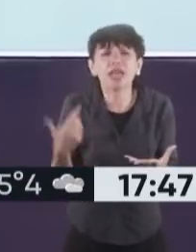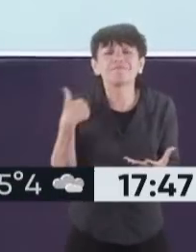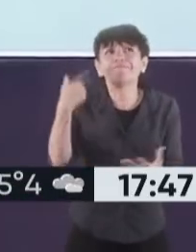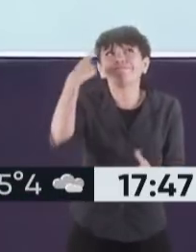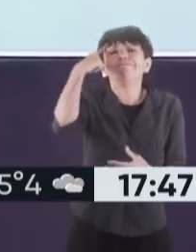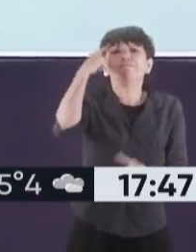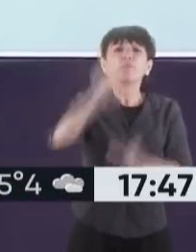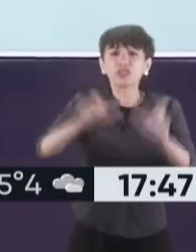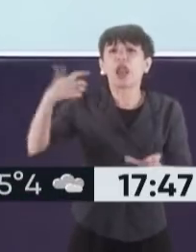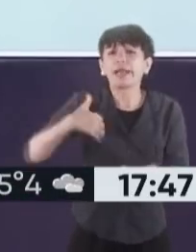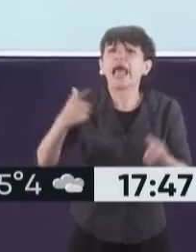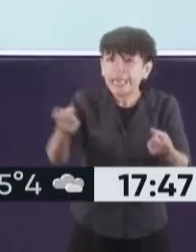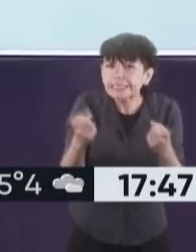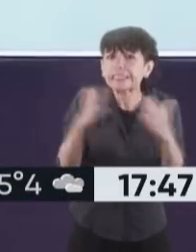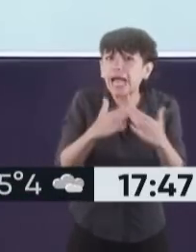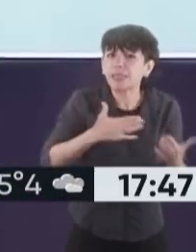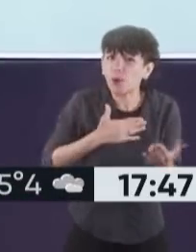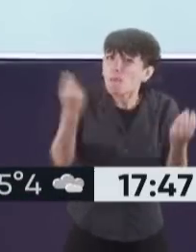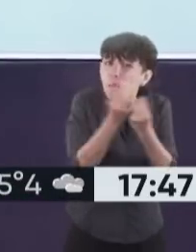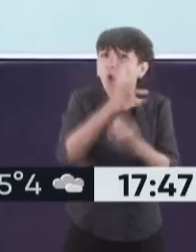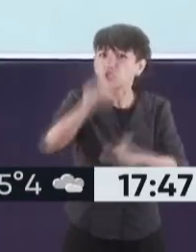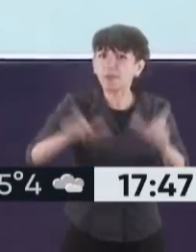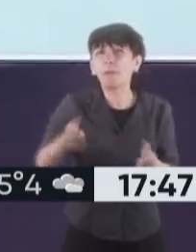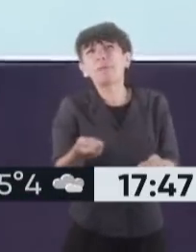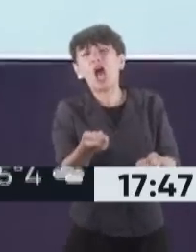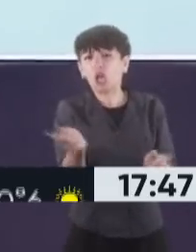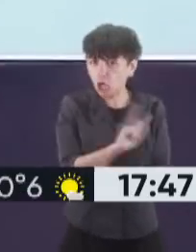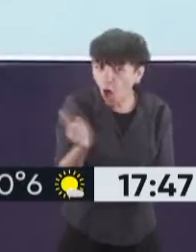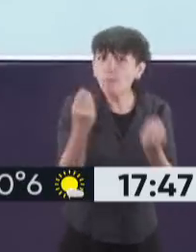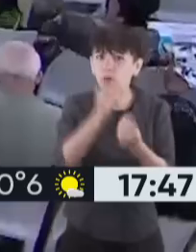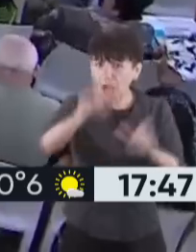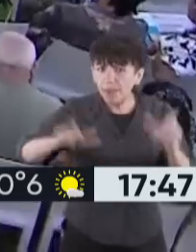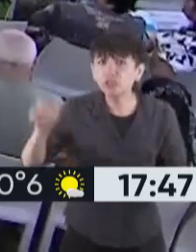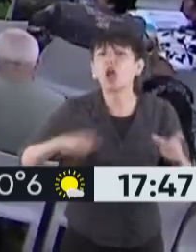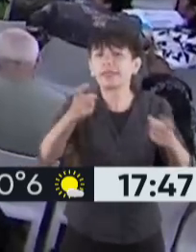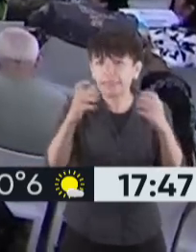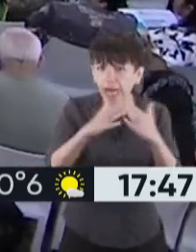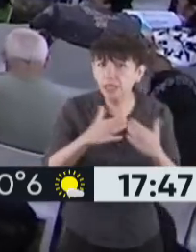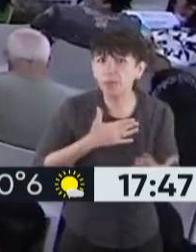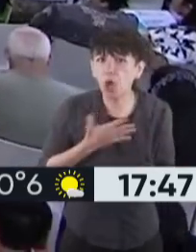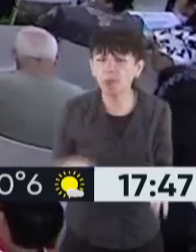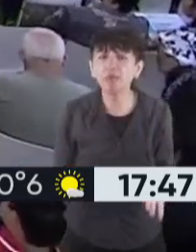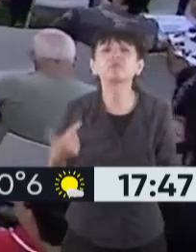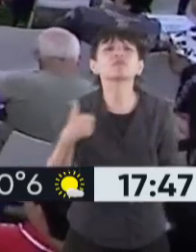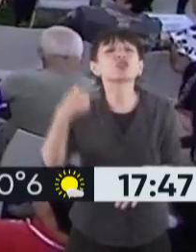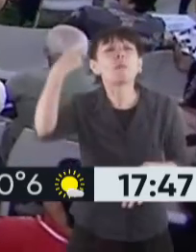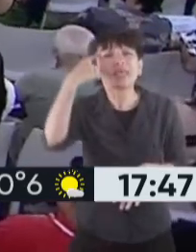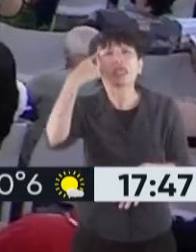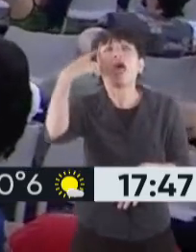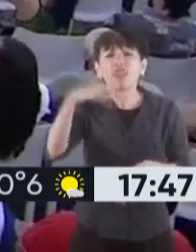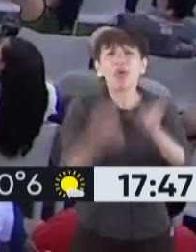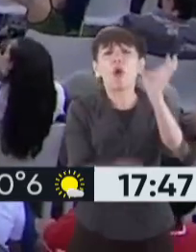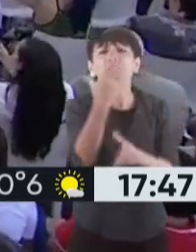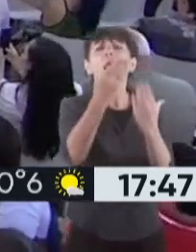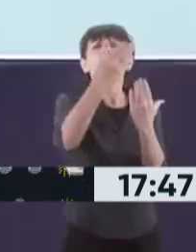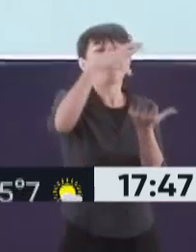propio, que son muchos y son muchas, no son pocos. Y la verdad, ¿por qué pensé en un Ministerio de la Vivienda?